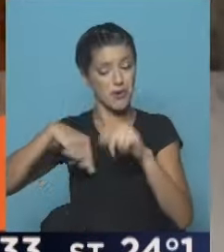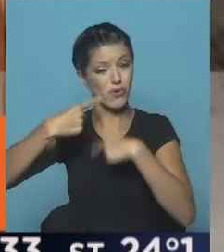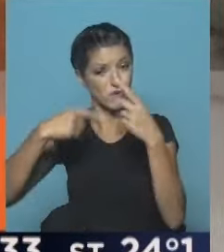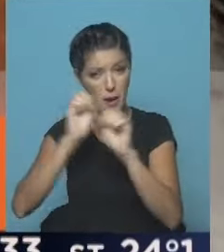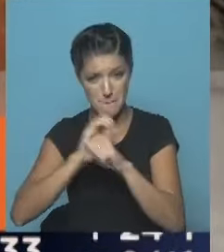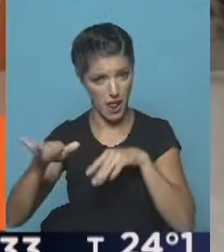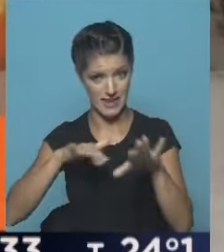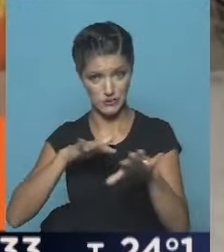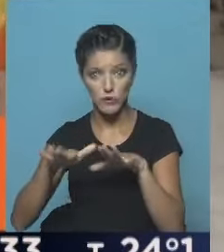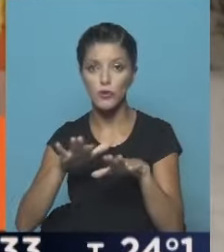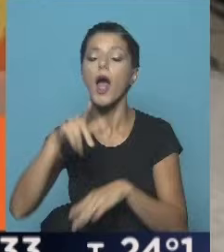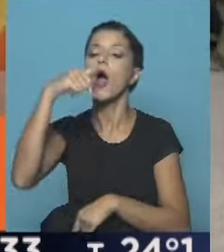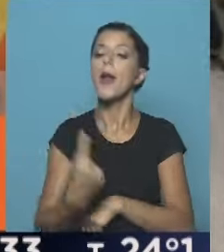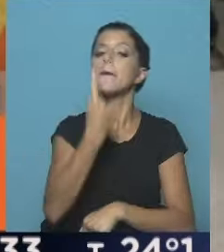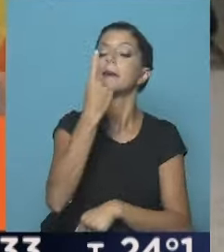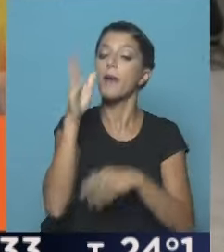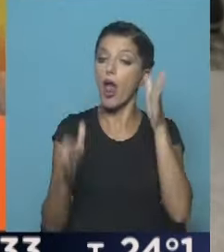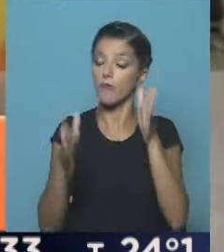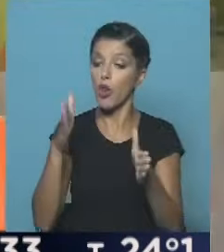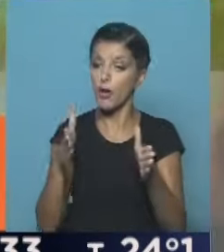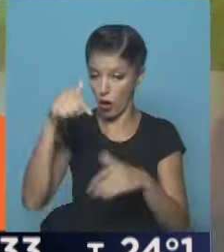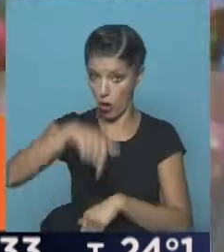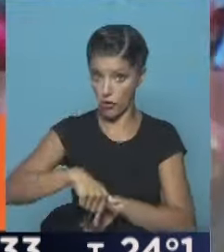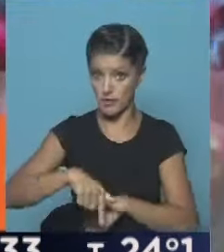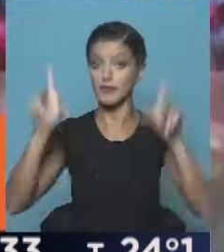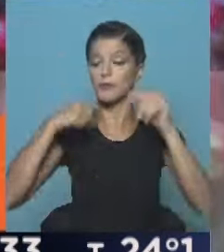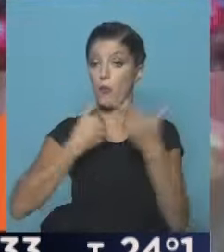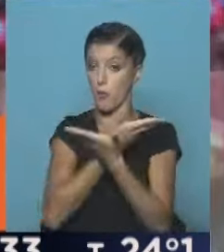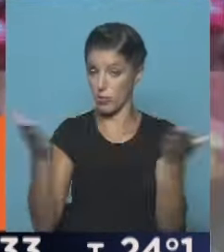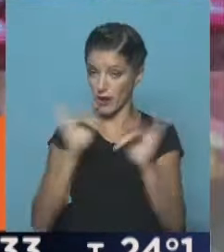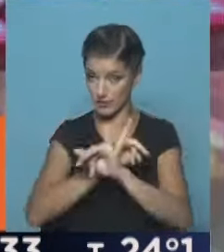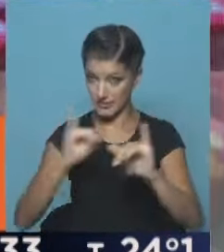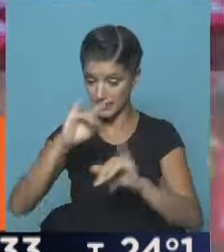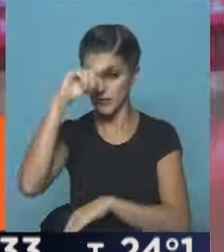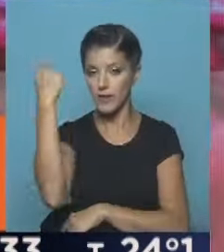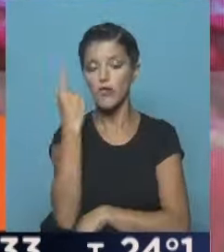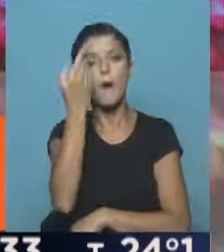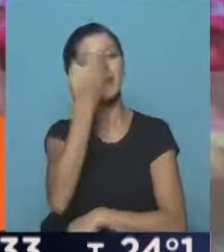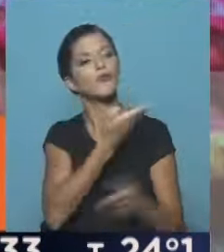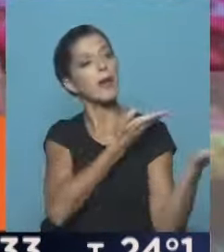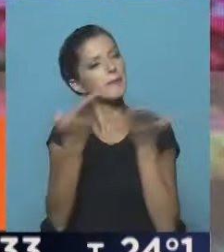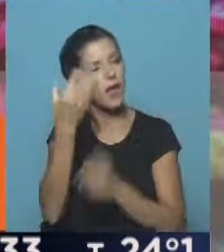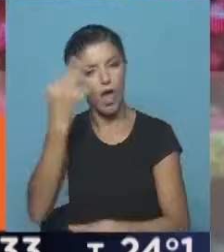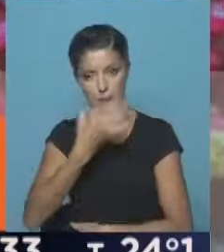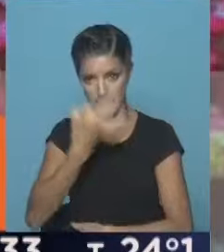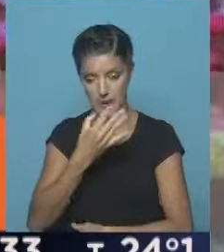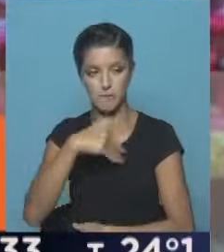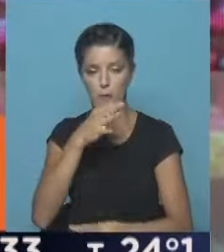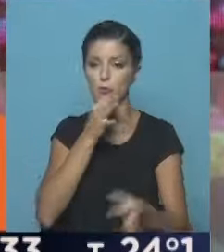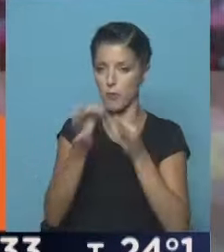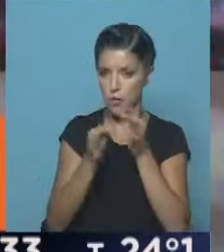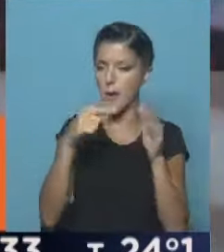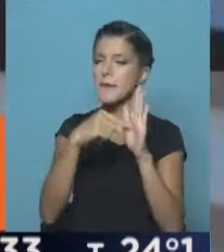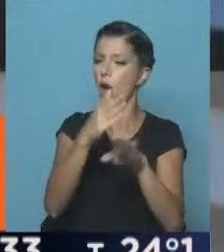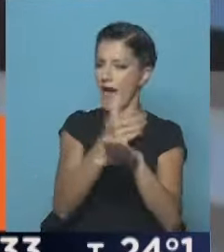este caso, en este primer bloque del programa, con un invitado especial con quien vamos a hablar de esto, pero primero, y antes de hablar